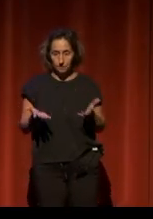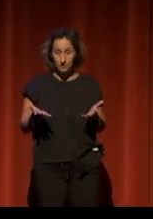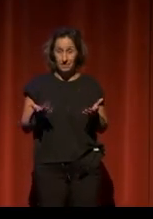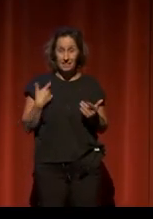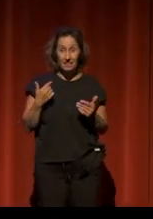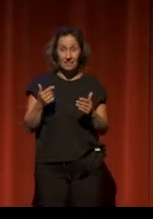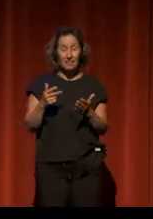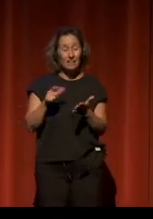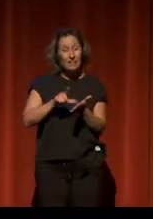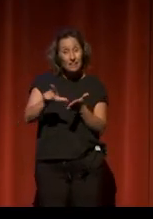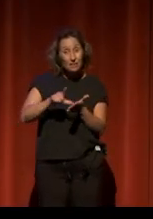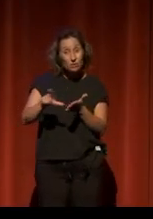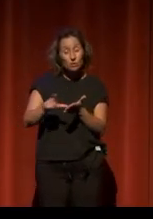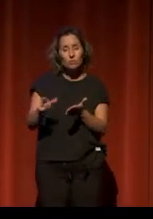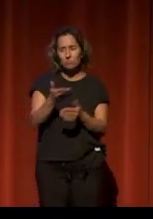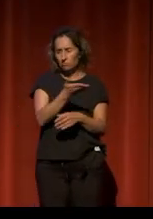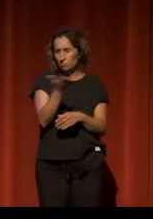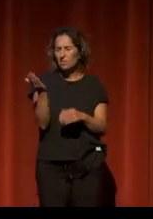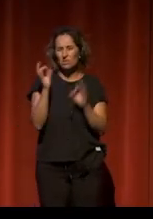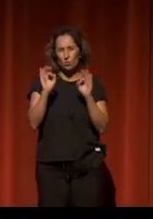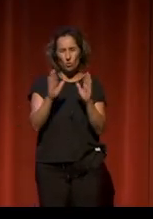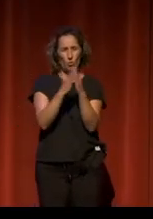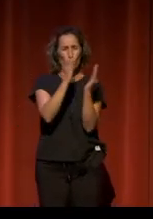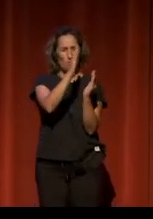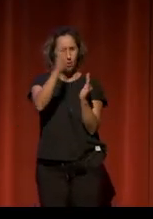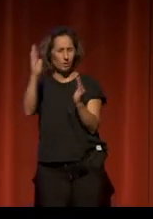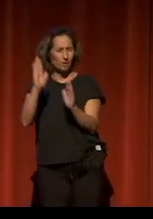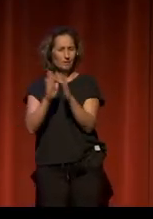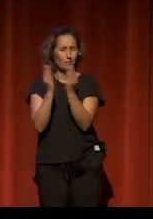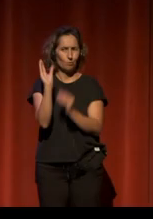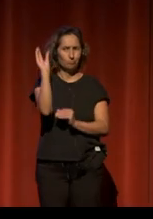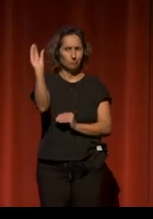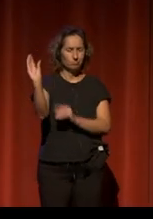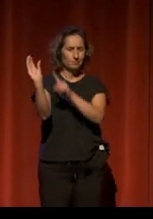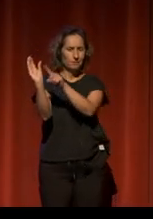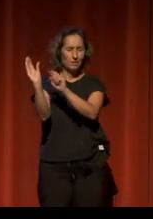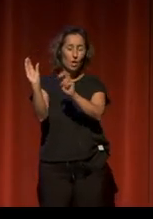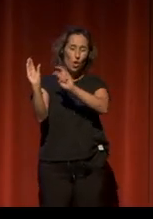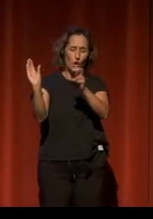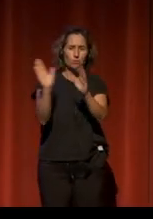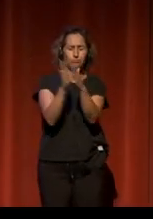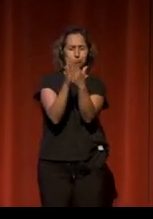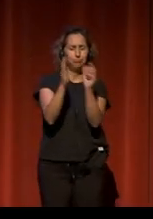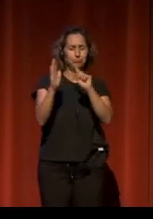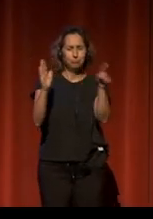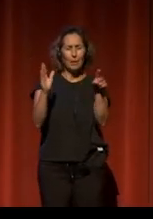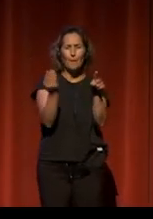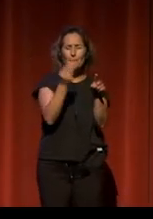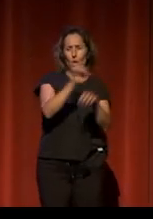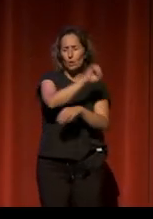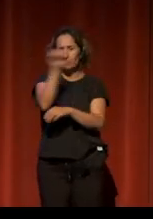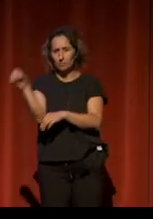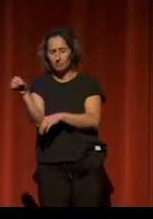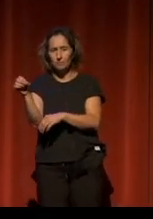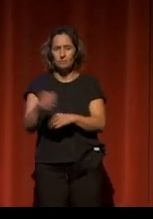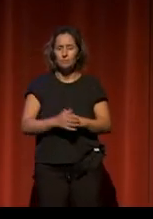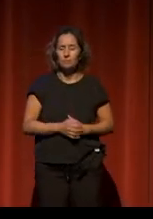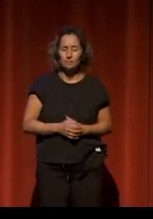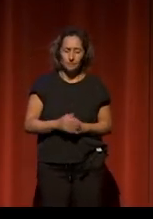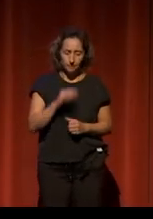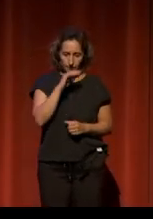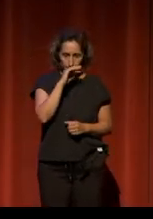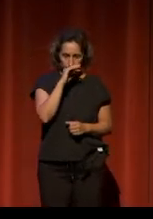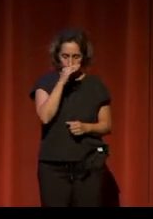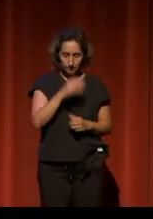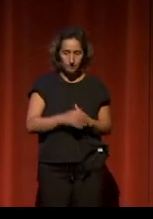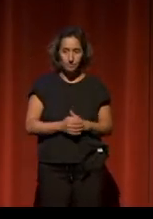esos libros algunos de los cuales también tenéis en vuestras bibliotecas Aunque afortunadamente conviven con otros muchos mejores del managment laayuda en fin